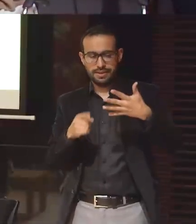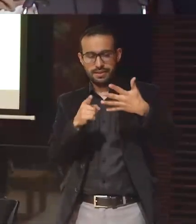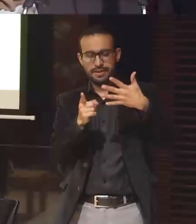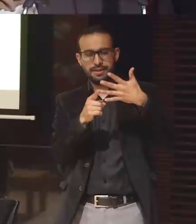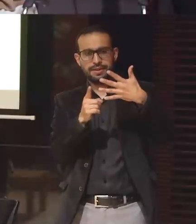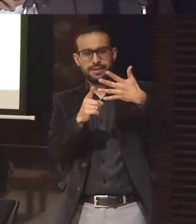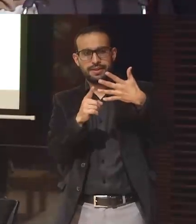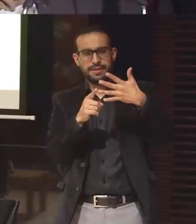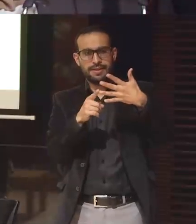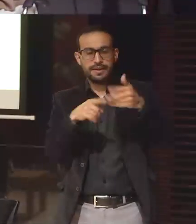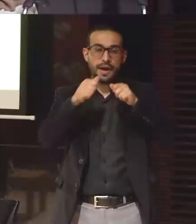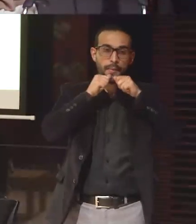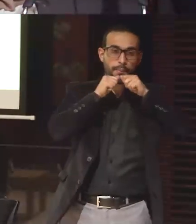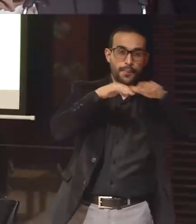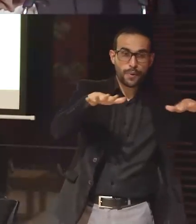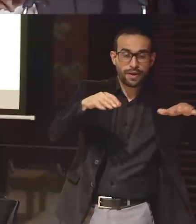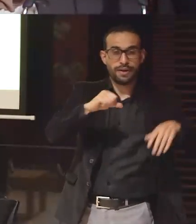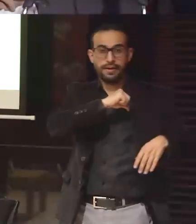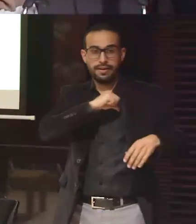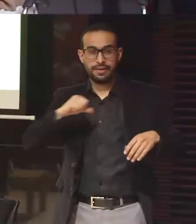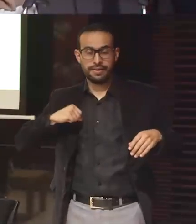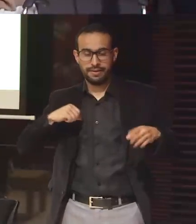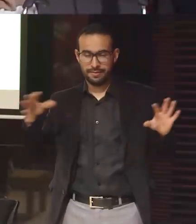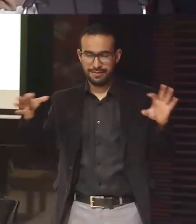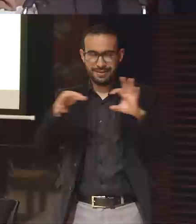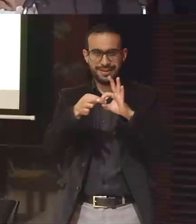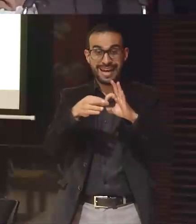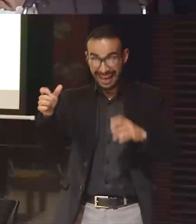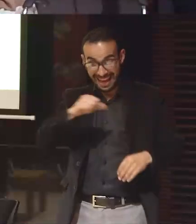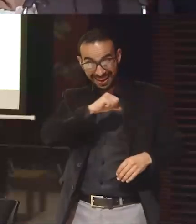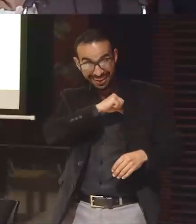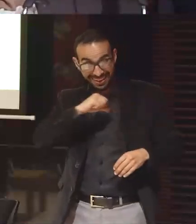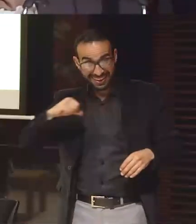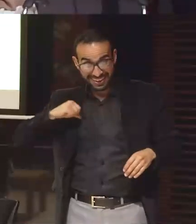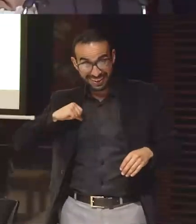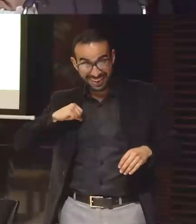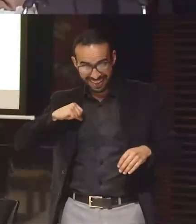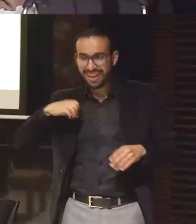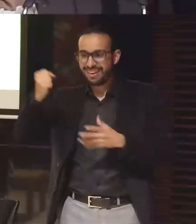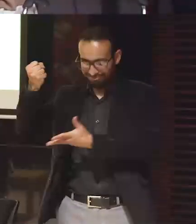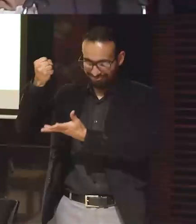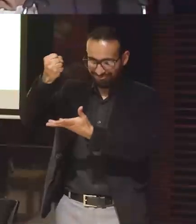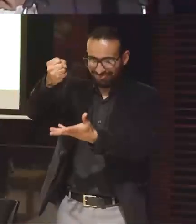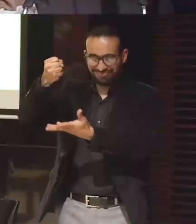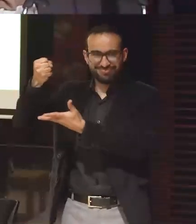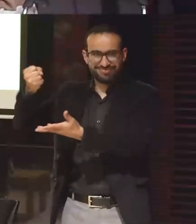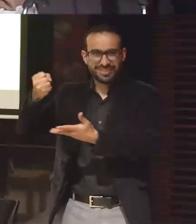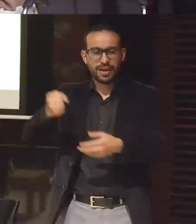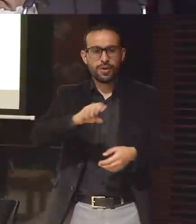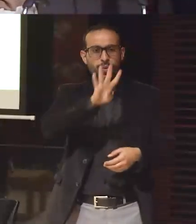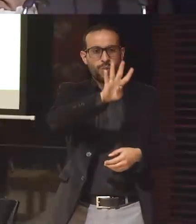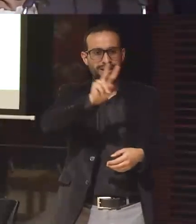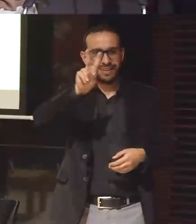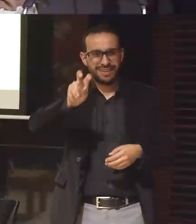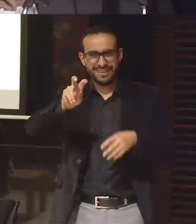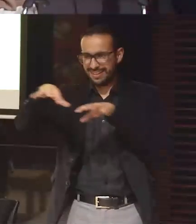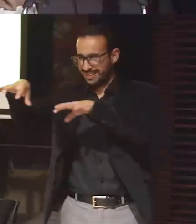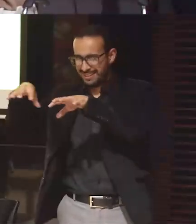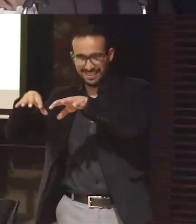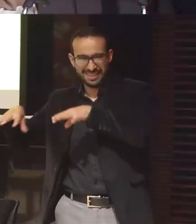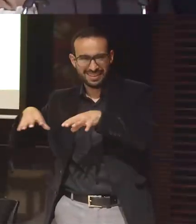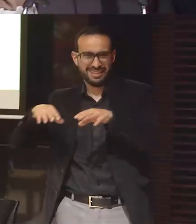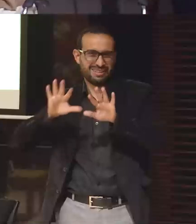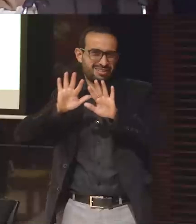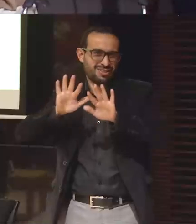lo mejor de lo público. Nosotros logramos la mejor inversión privada, que hoy funciona con 47 concesiones divididas entre provisión y